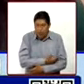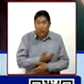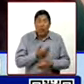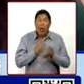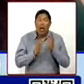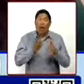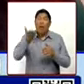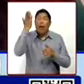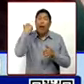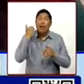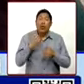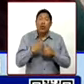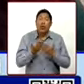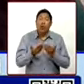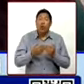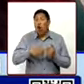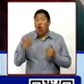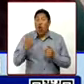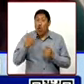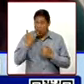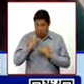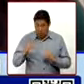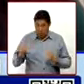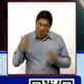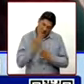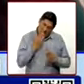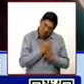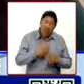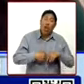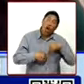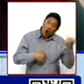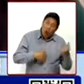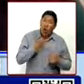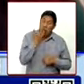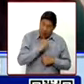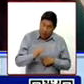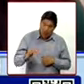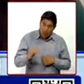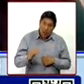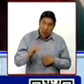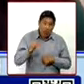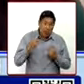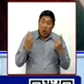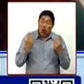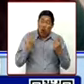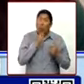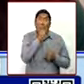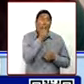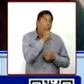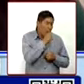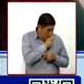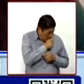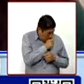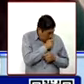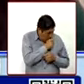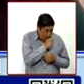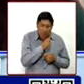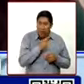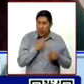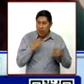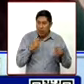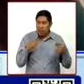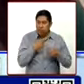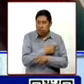ocasiones acerca del bullying Cibernético de menores de edad también justamente por no confiar en los papás no se llegan a enredar